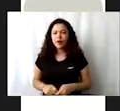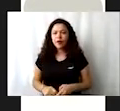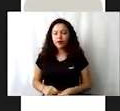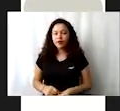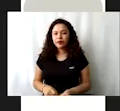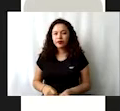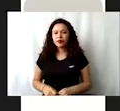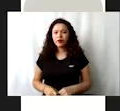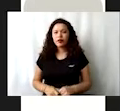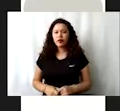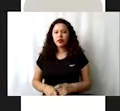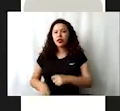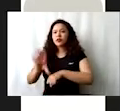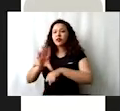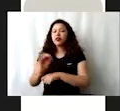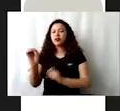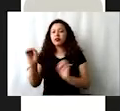Es que no me permite.